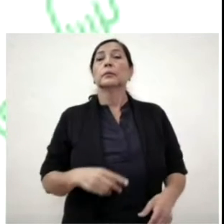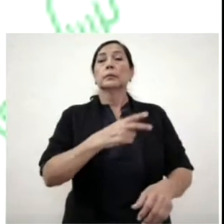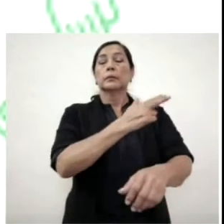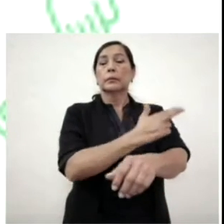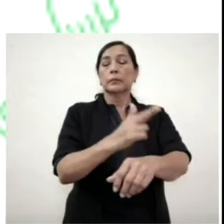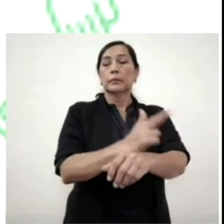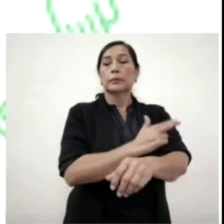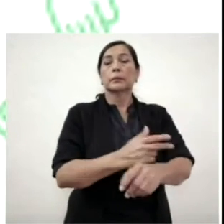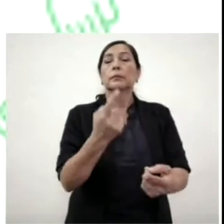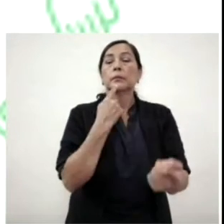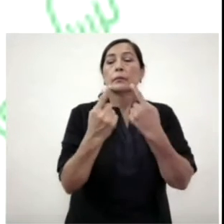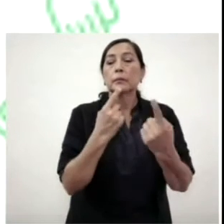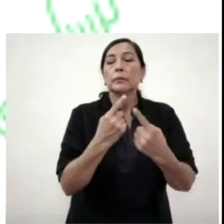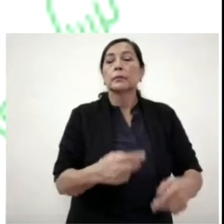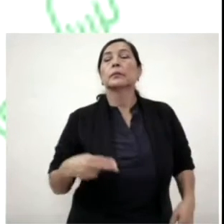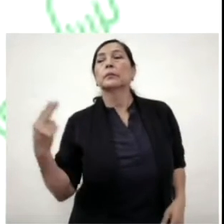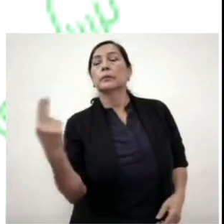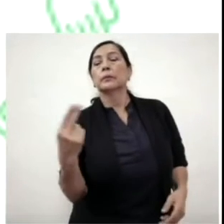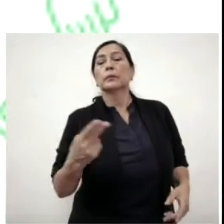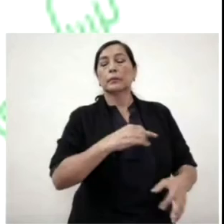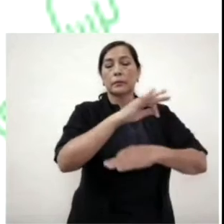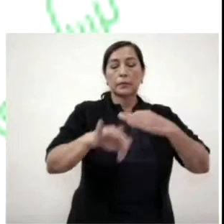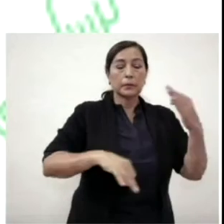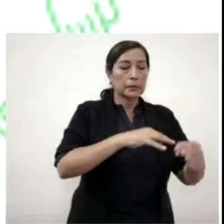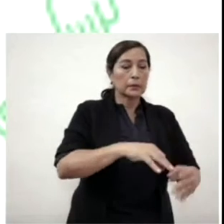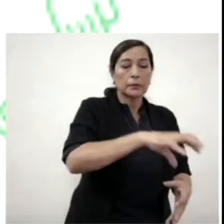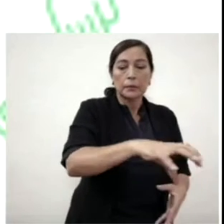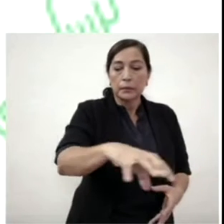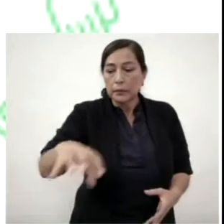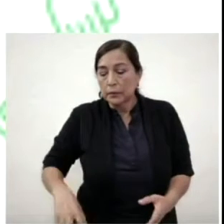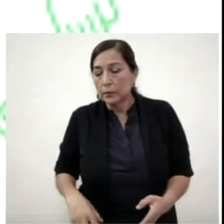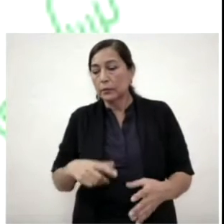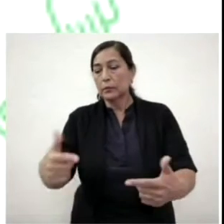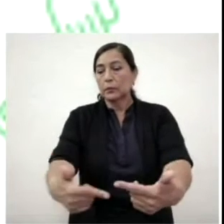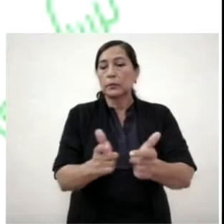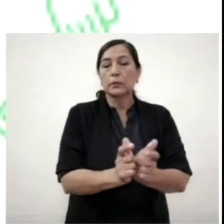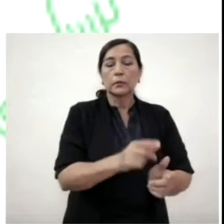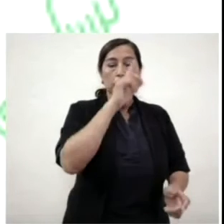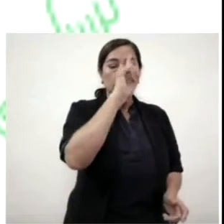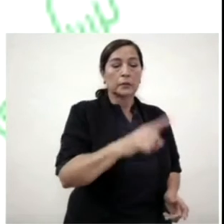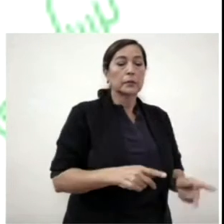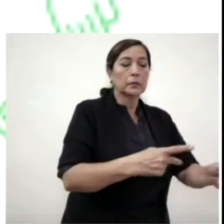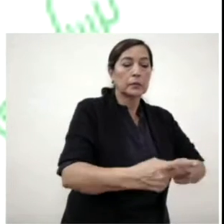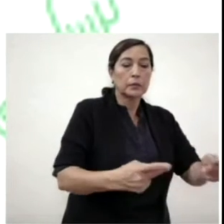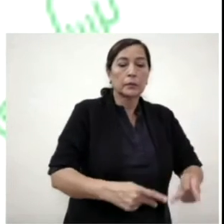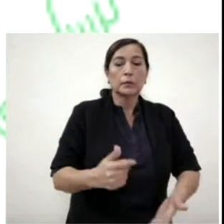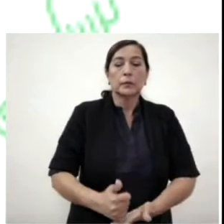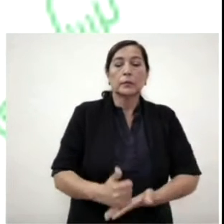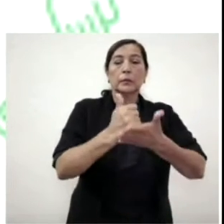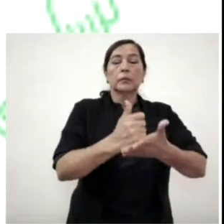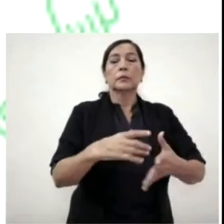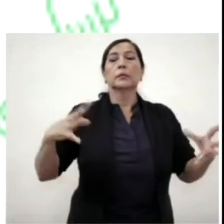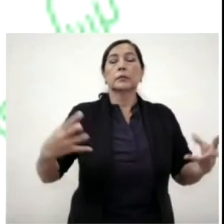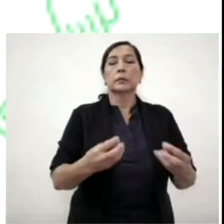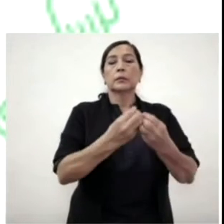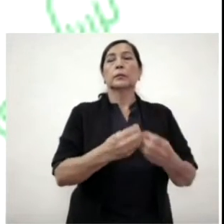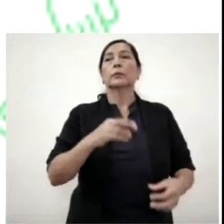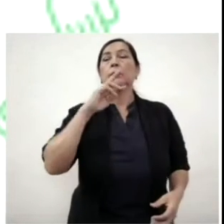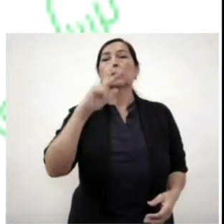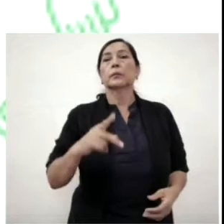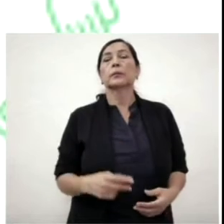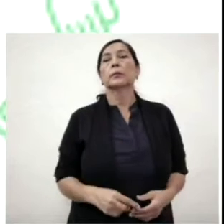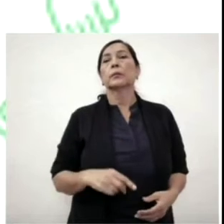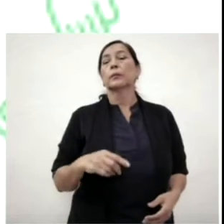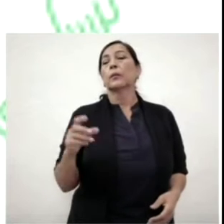público, privado y sociedad civil. Habrá instituciones que participarán y serán las principales promotoras, como ya lo